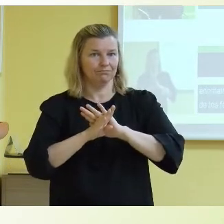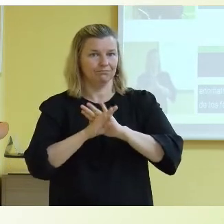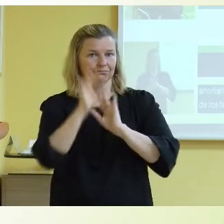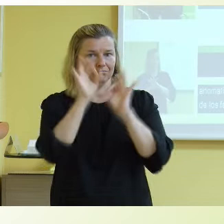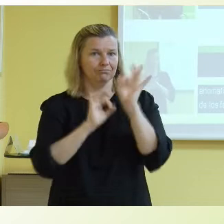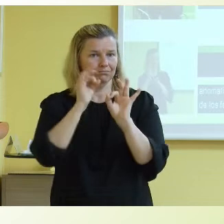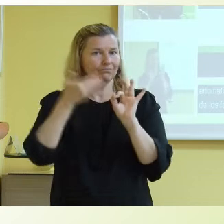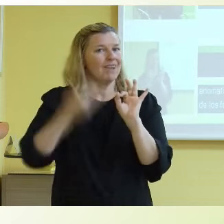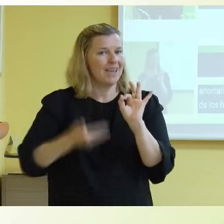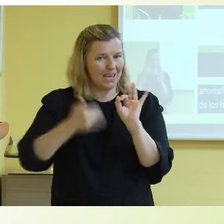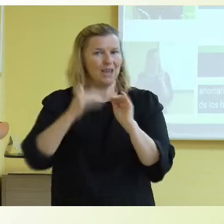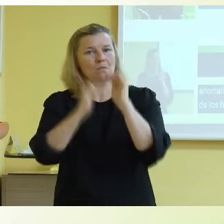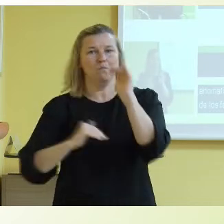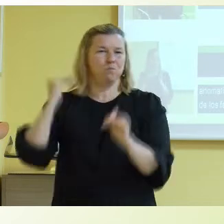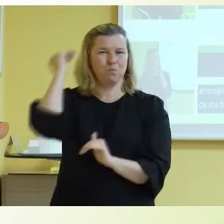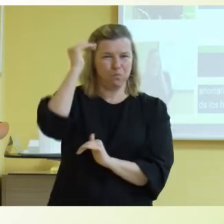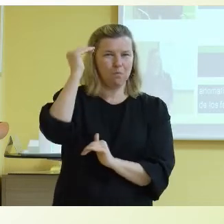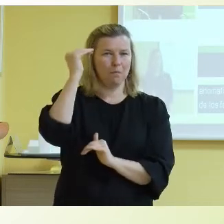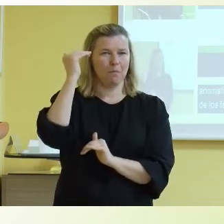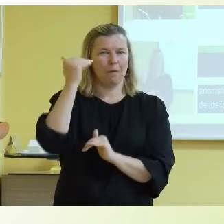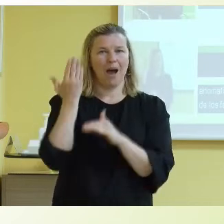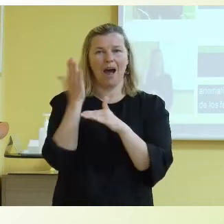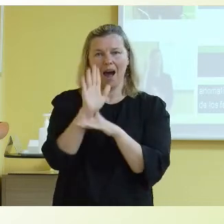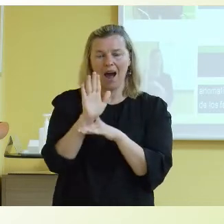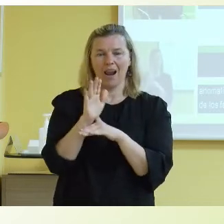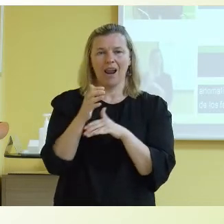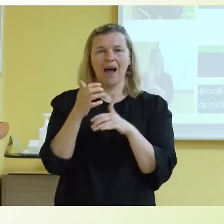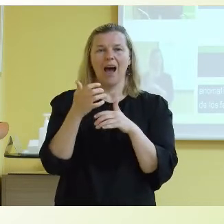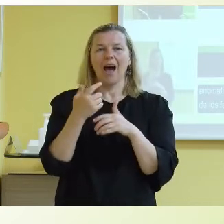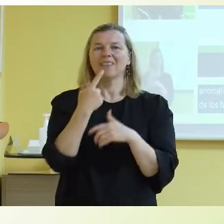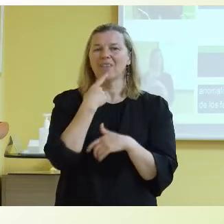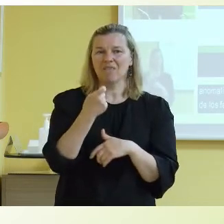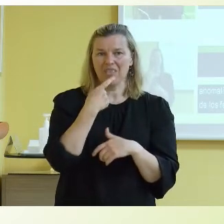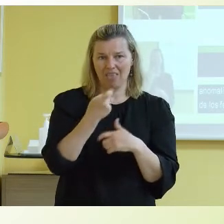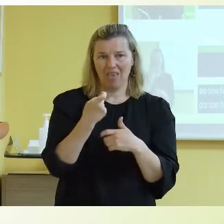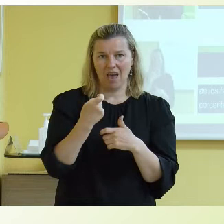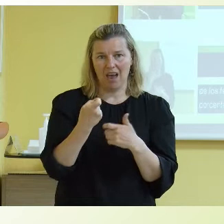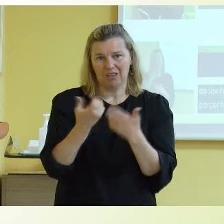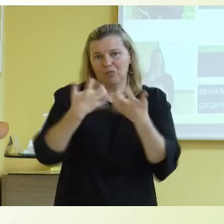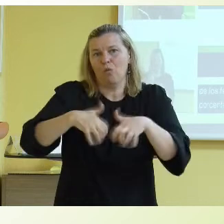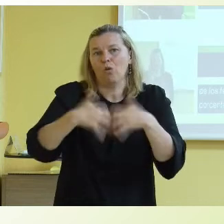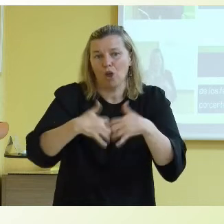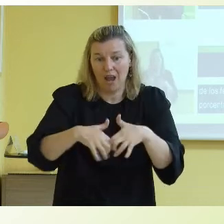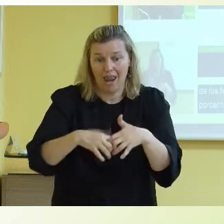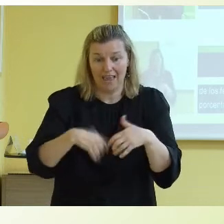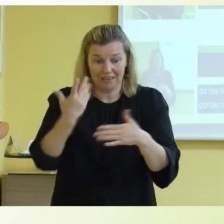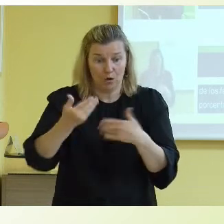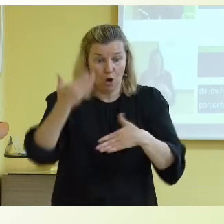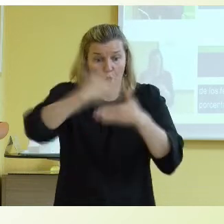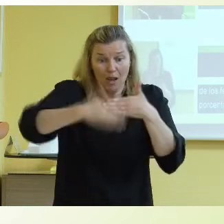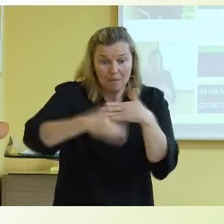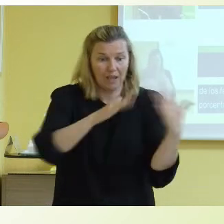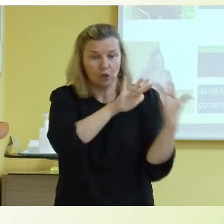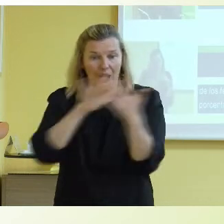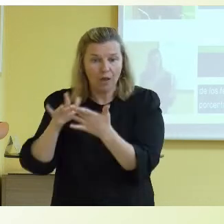porcentajes importantes a la hora de demostrar deficiencias funcionales que pueden llevar a limitación de actividades y a limitación también en relaciones con